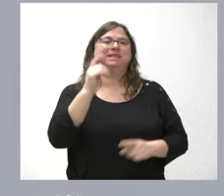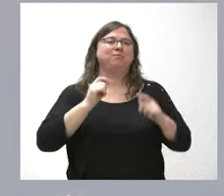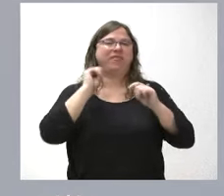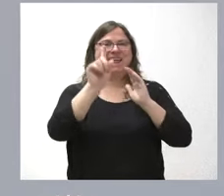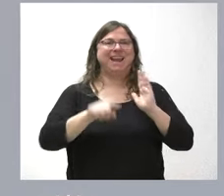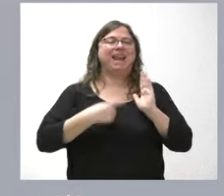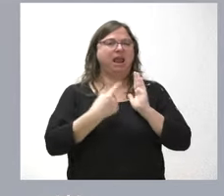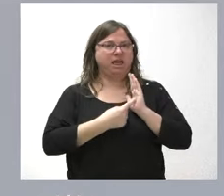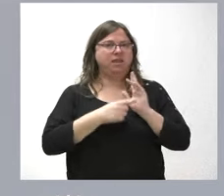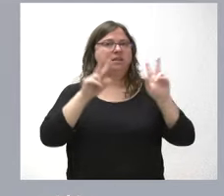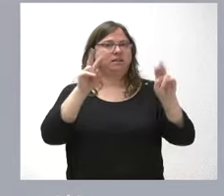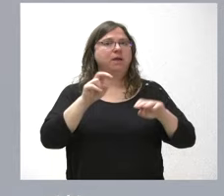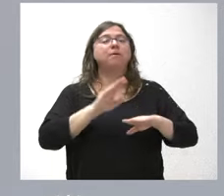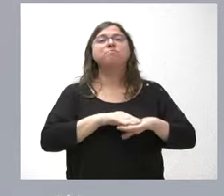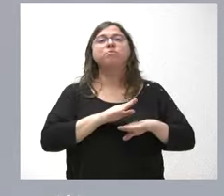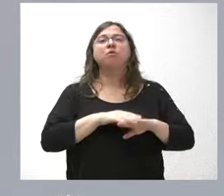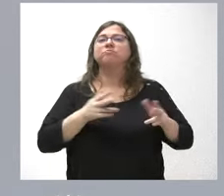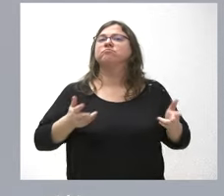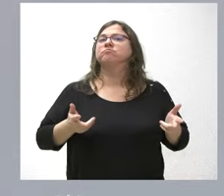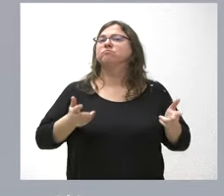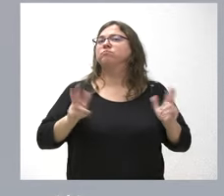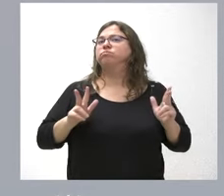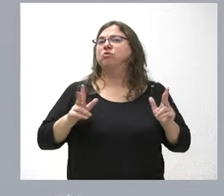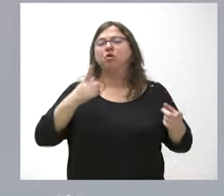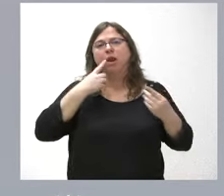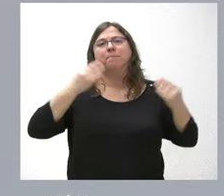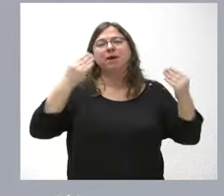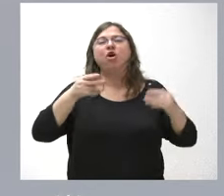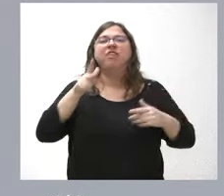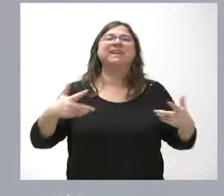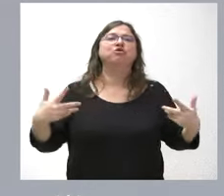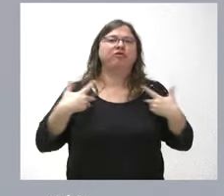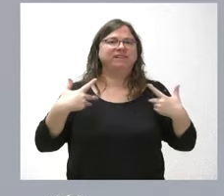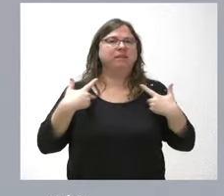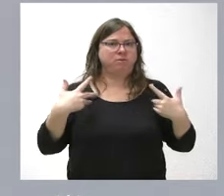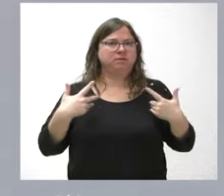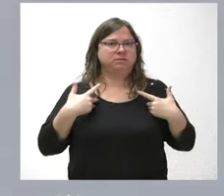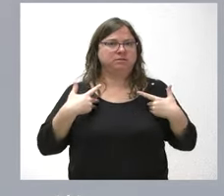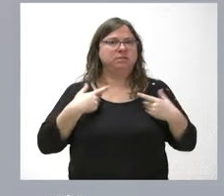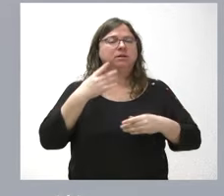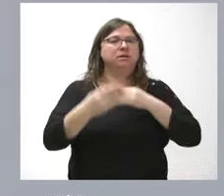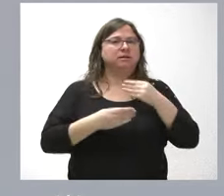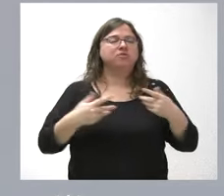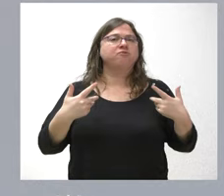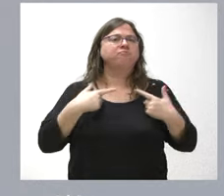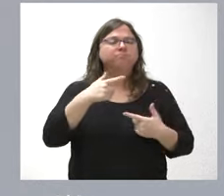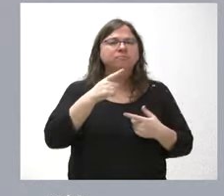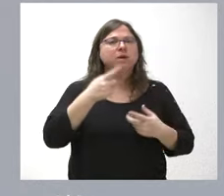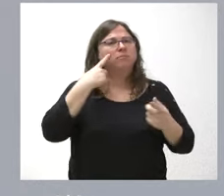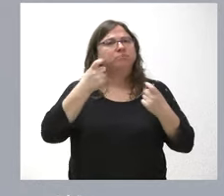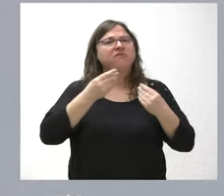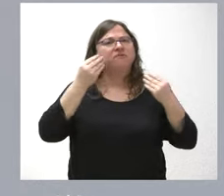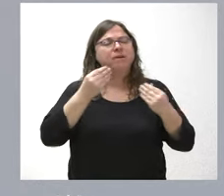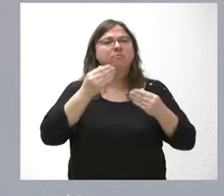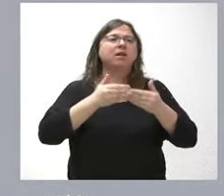esta materia, porque sin duda permite regular mejor los derechos de las víctimas, que es para lo que se concentra esta actividad, y regularlo mejor en el horizonte